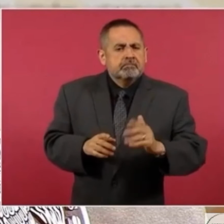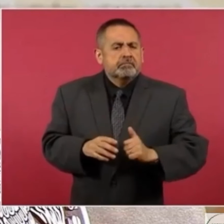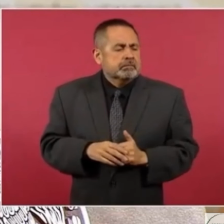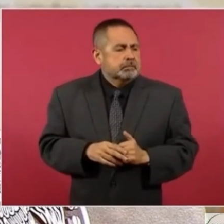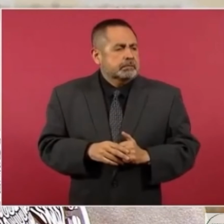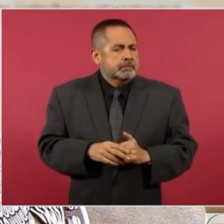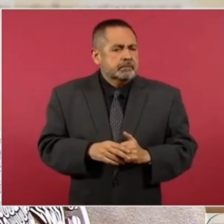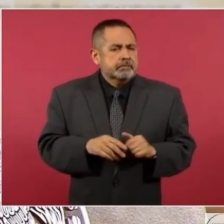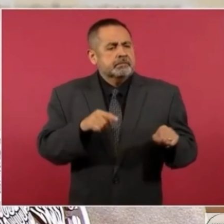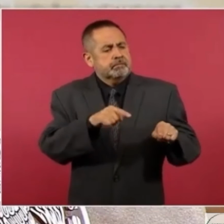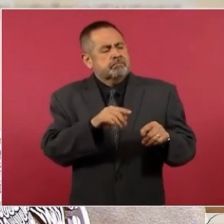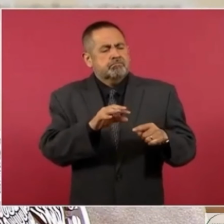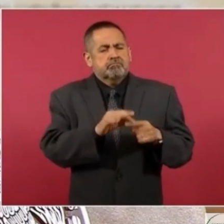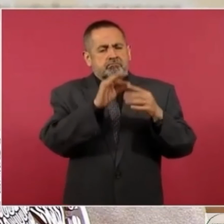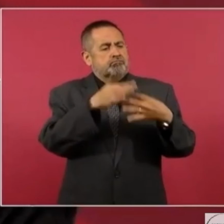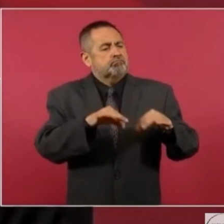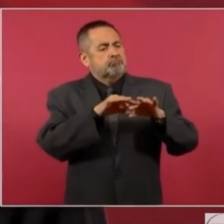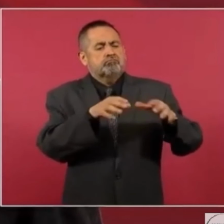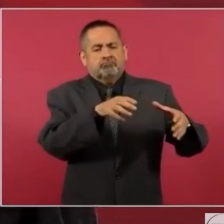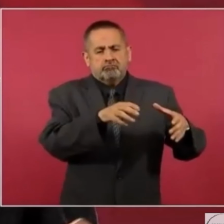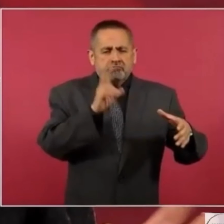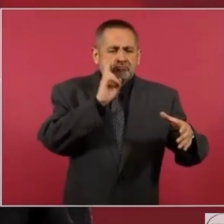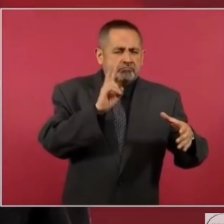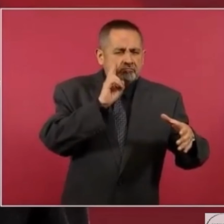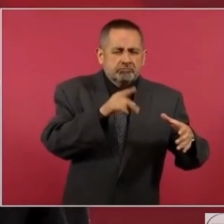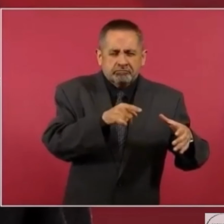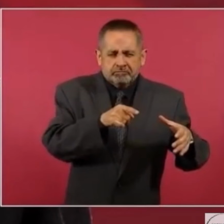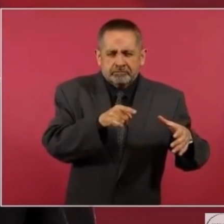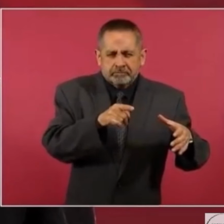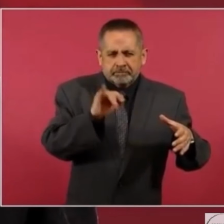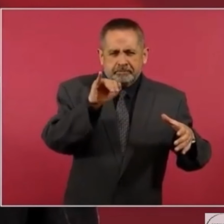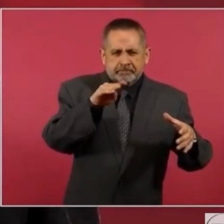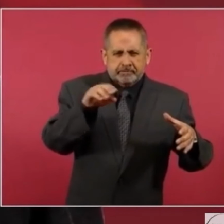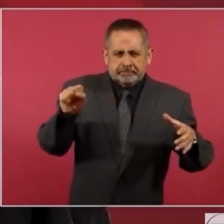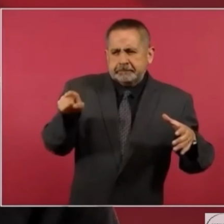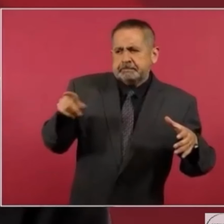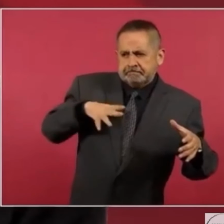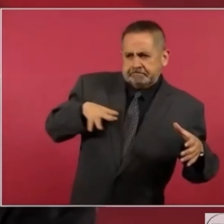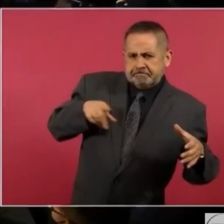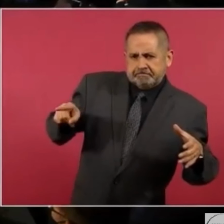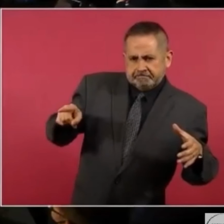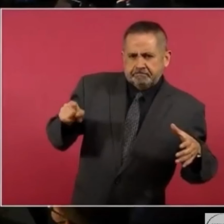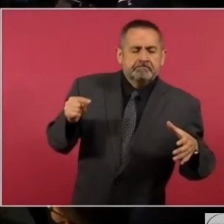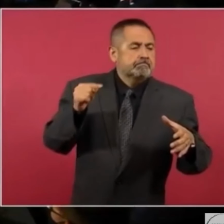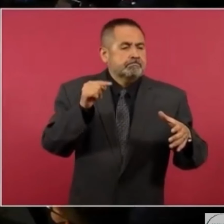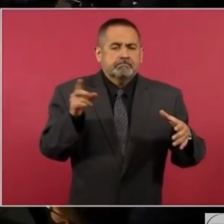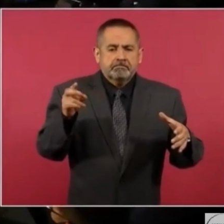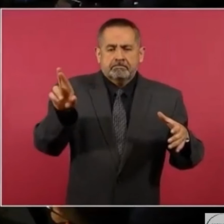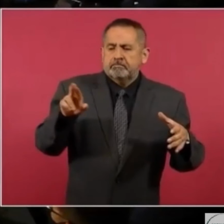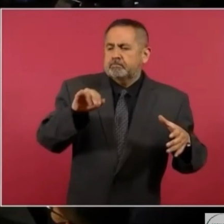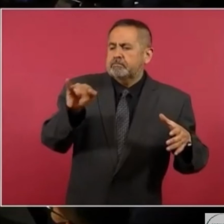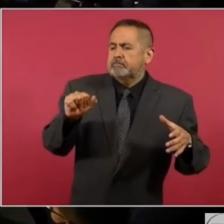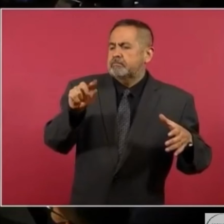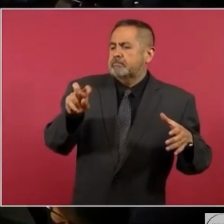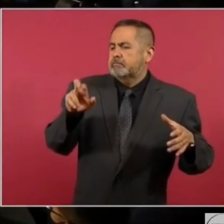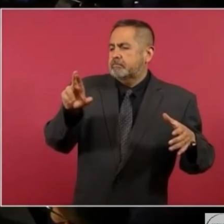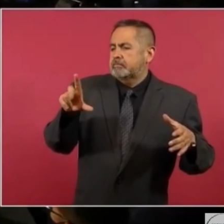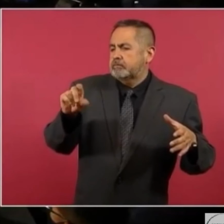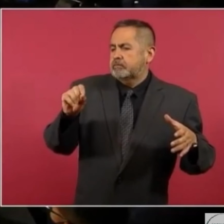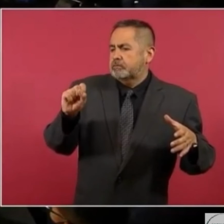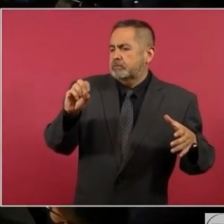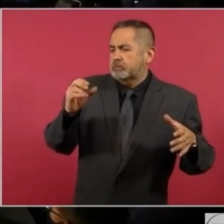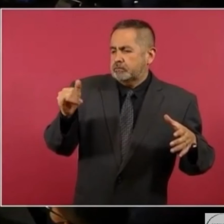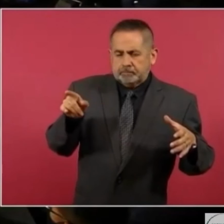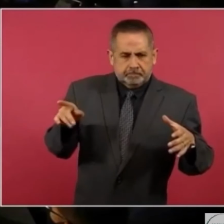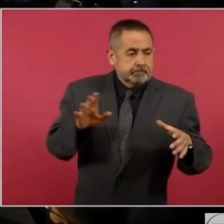entre otras, destacada un área semejante en el Instituto Mexicano del Seguro Social, cuando estaba el doctor Javier Lozoya,